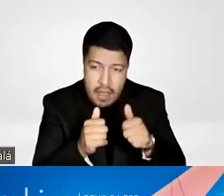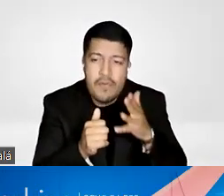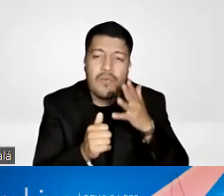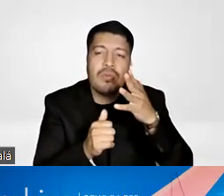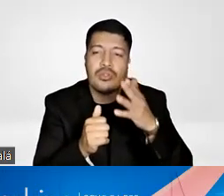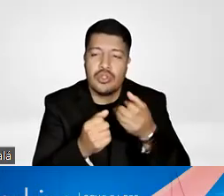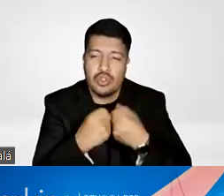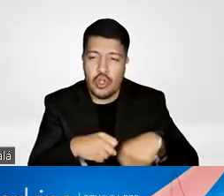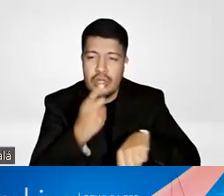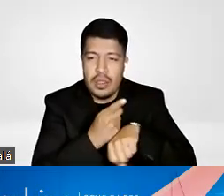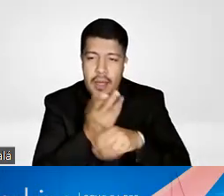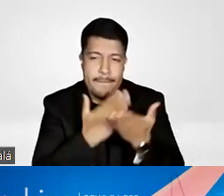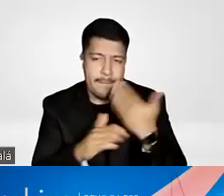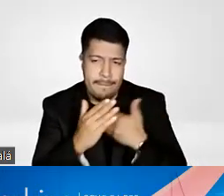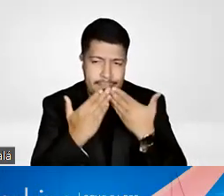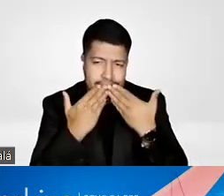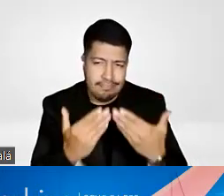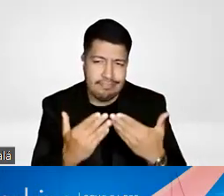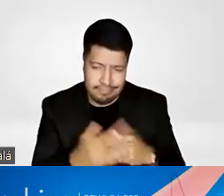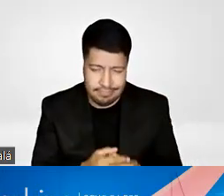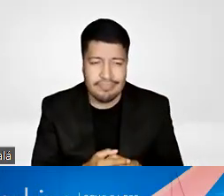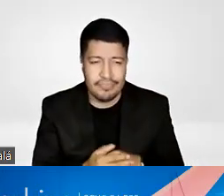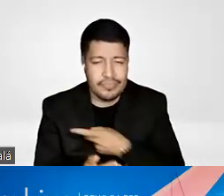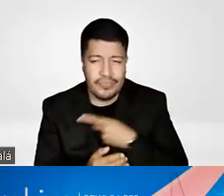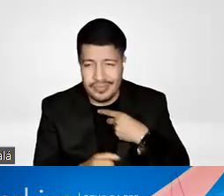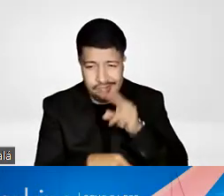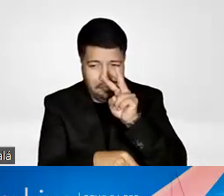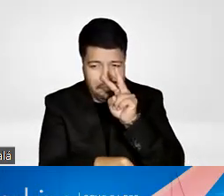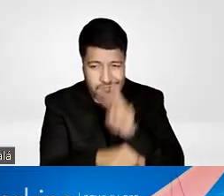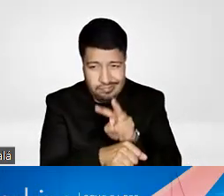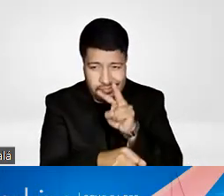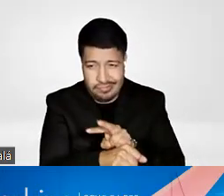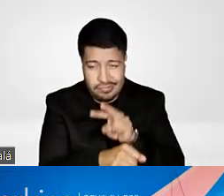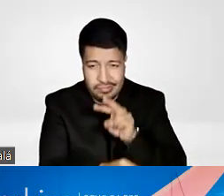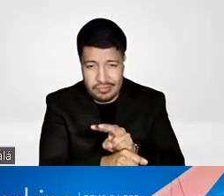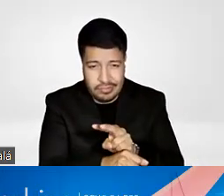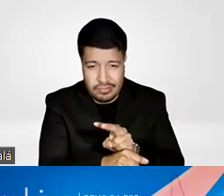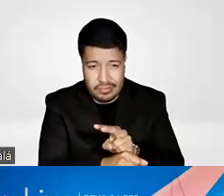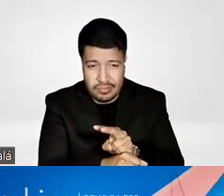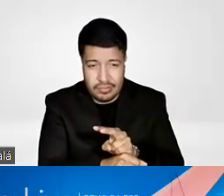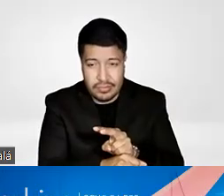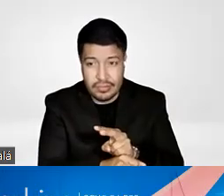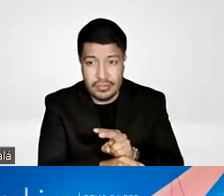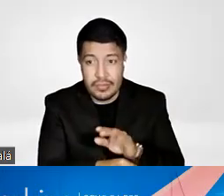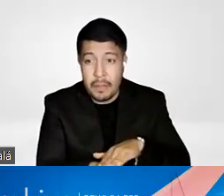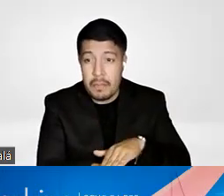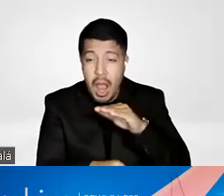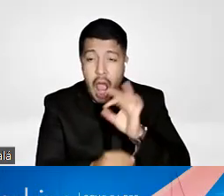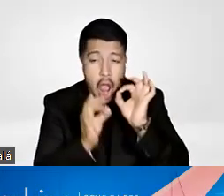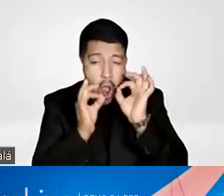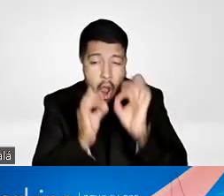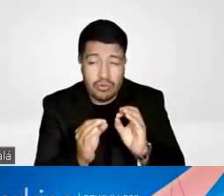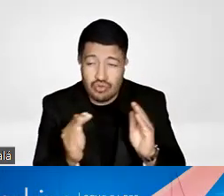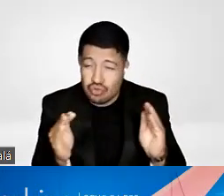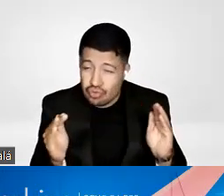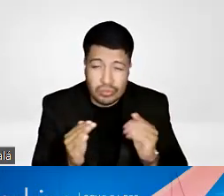Es trabajar, ¿no?, en esa vigilancia de la primera infancia en todos sus entornos, tanto físico, psíquico,